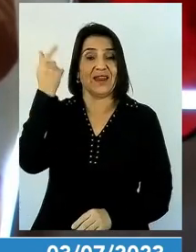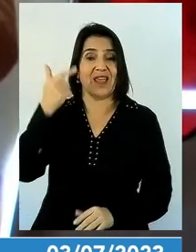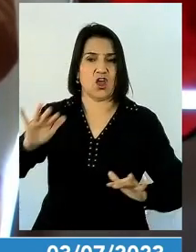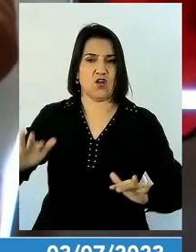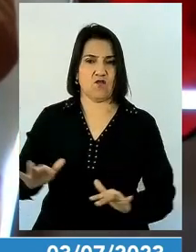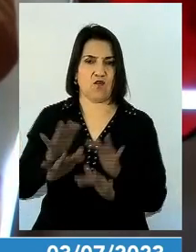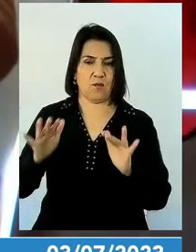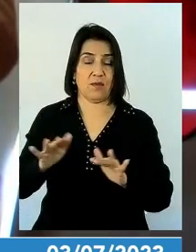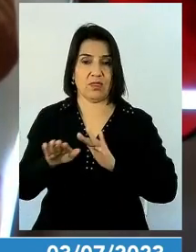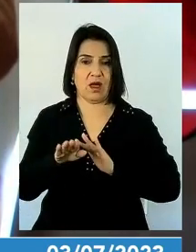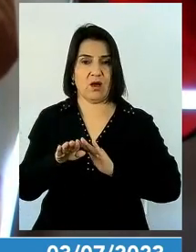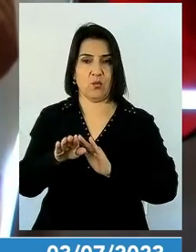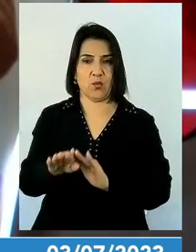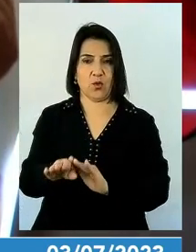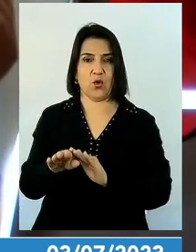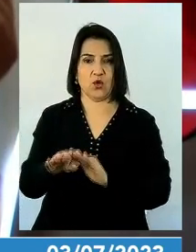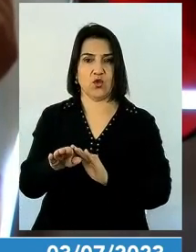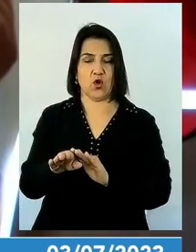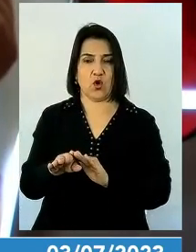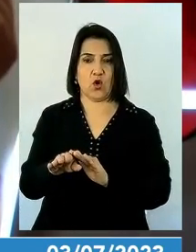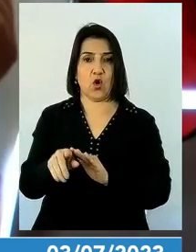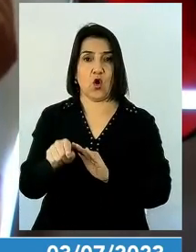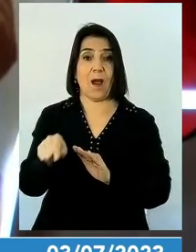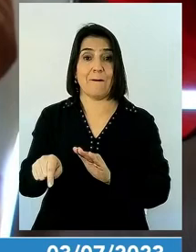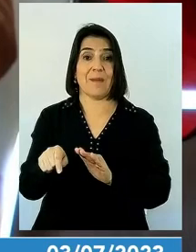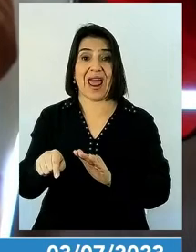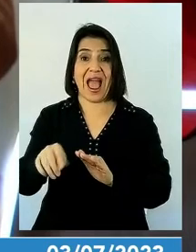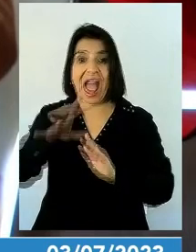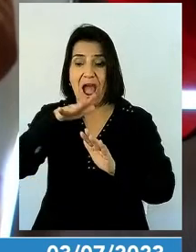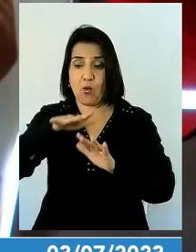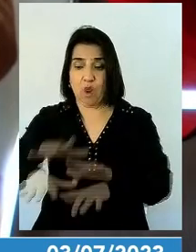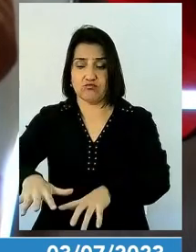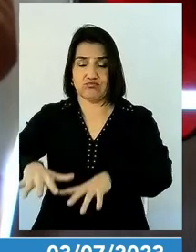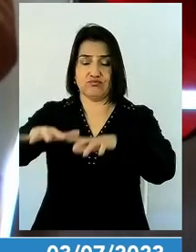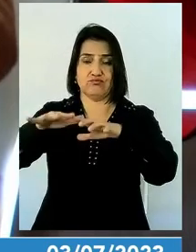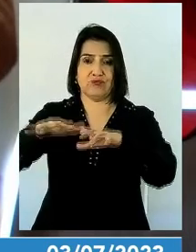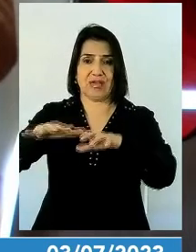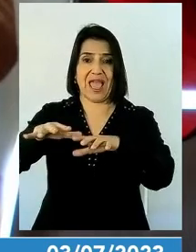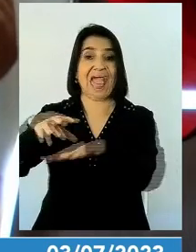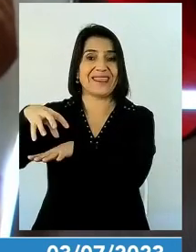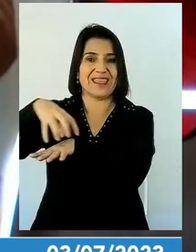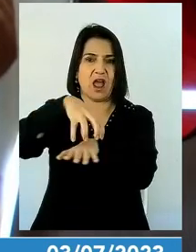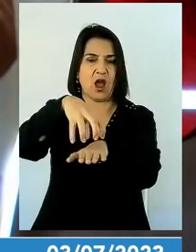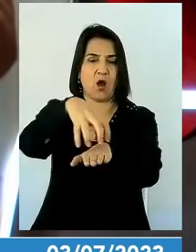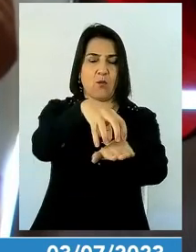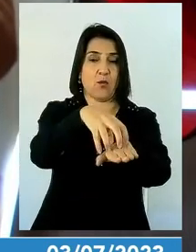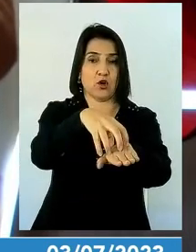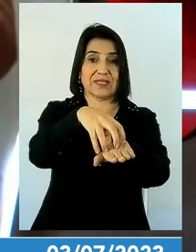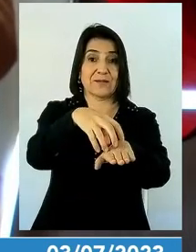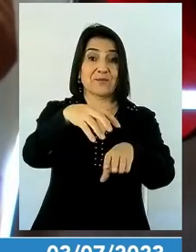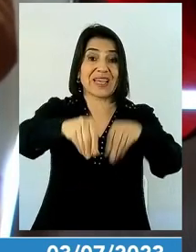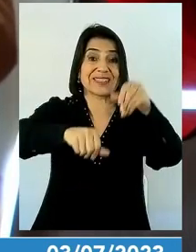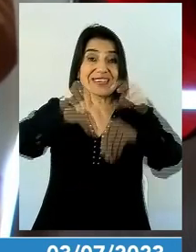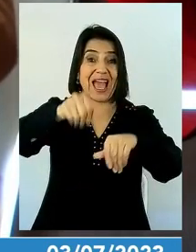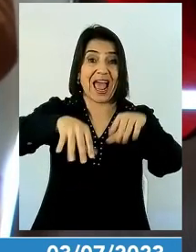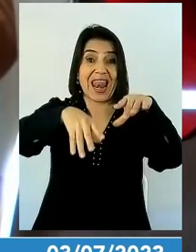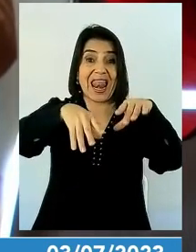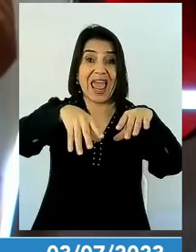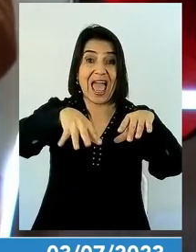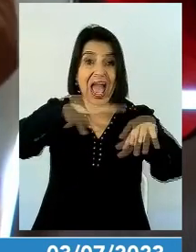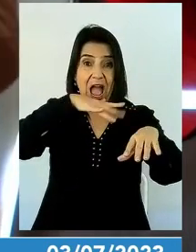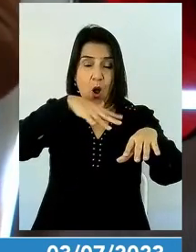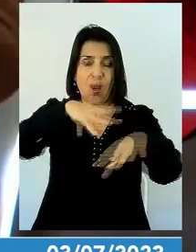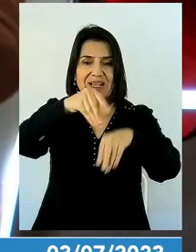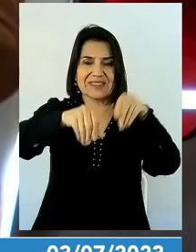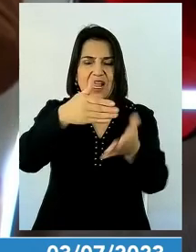la acumulación y transporte de agua, la desalinización de agua y la implementación de tecnologías